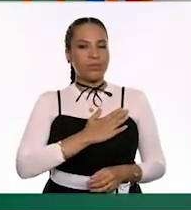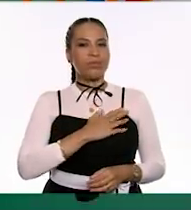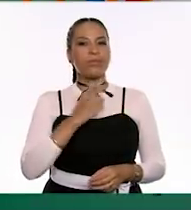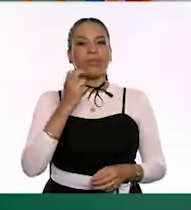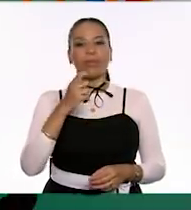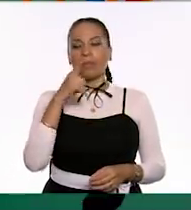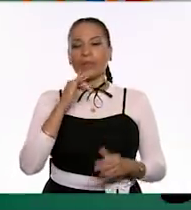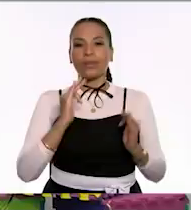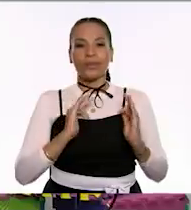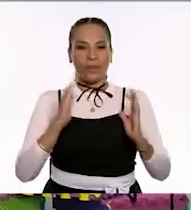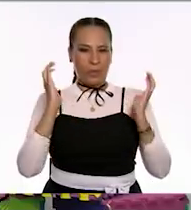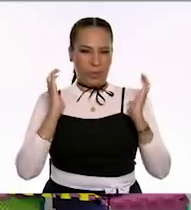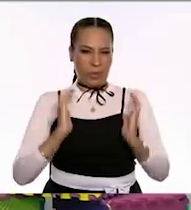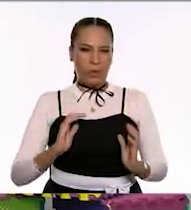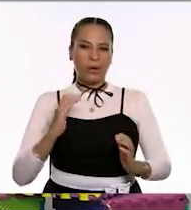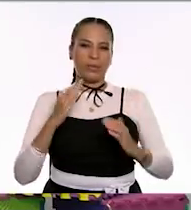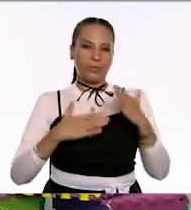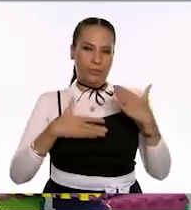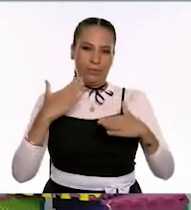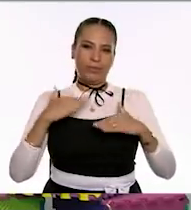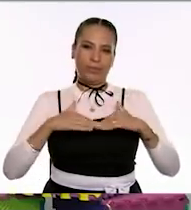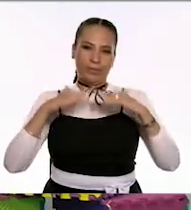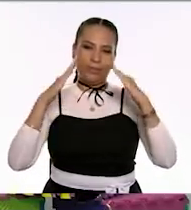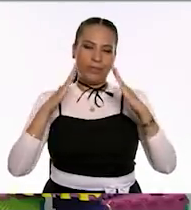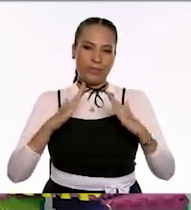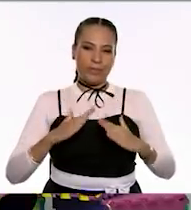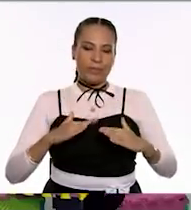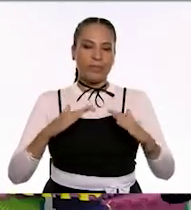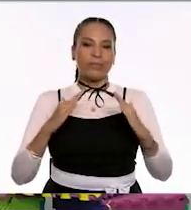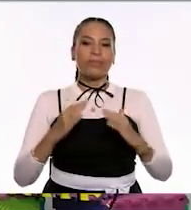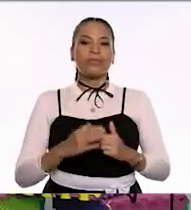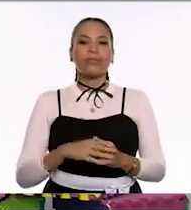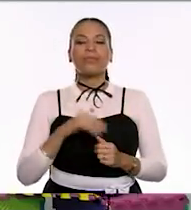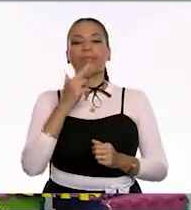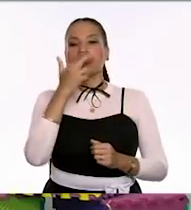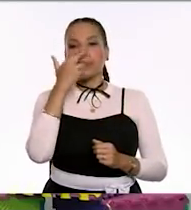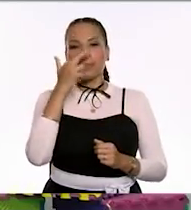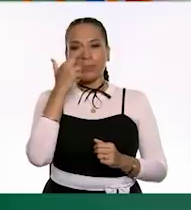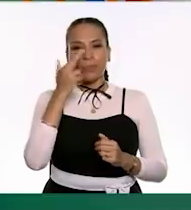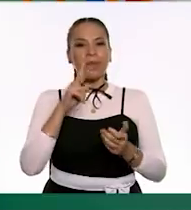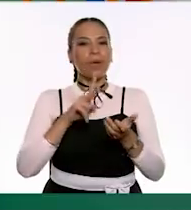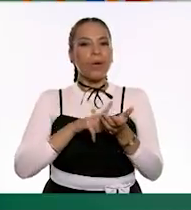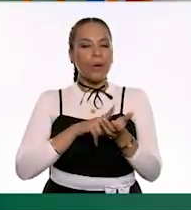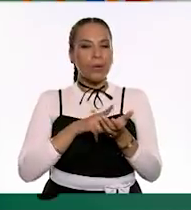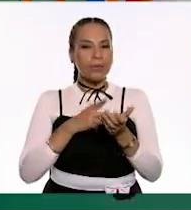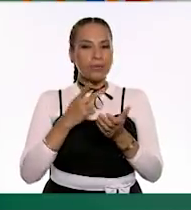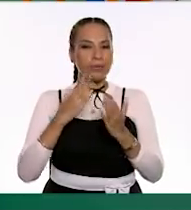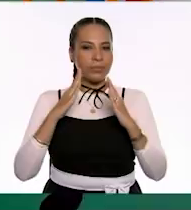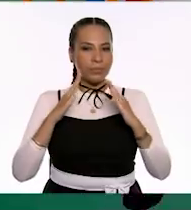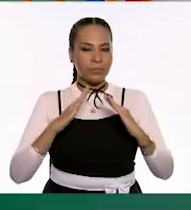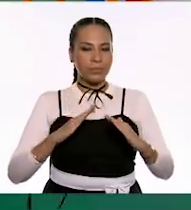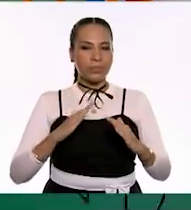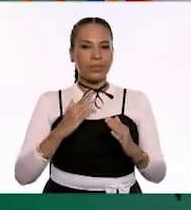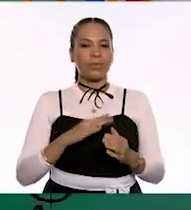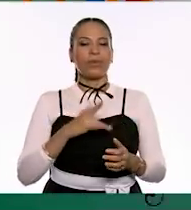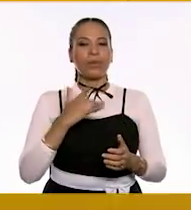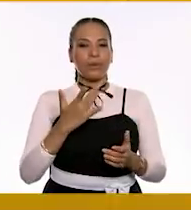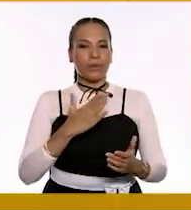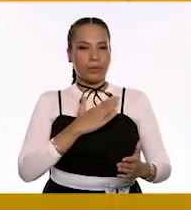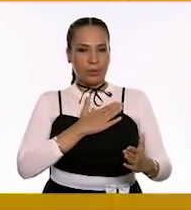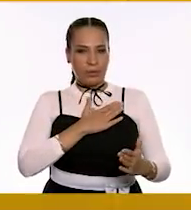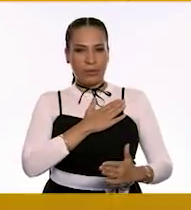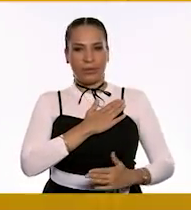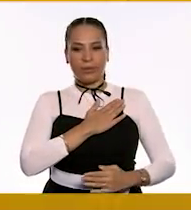esa tensión que tenemos en el cuerpo, ¿verdad? Y la respiración otra vez. La mano en el estómago